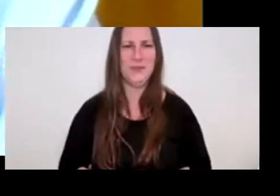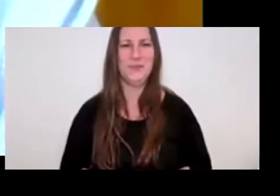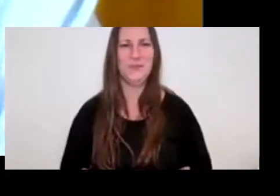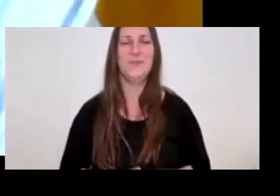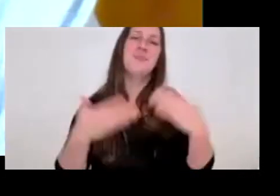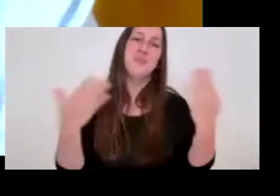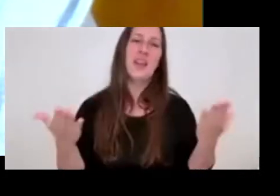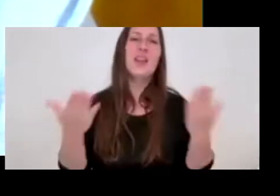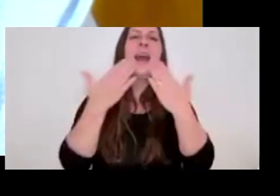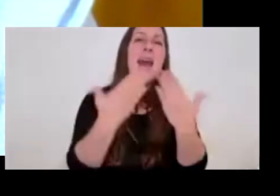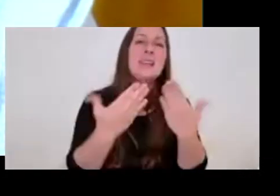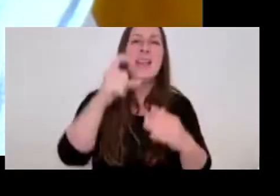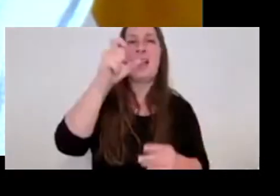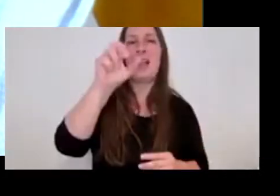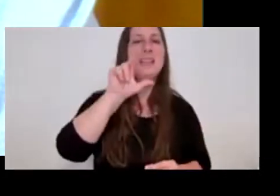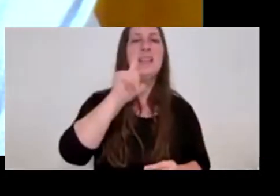Cristina y a ustedes, y bueno,